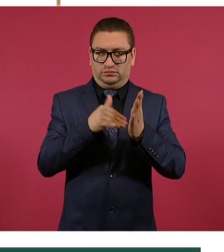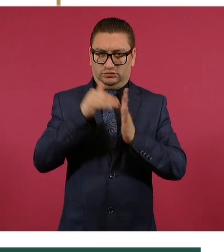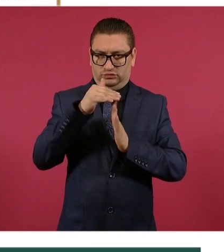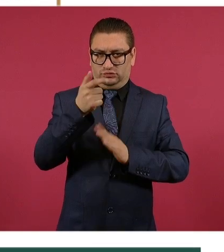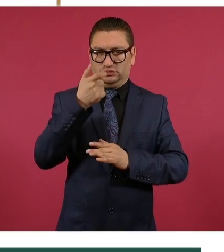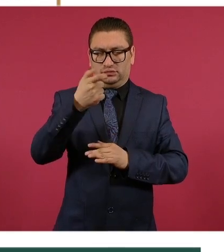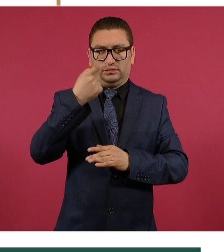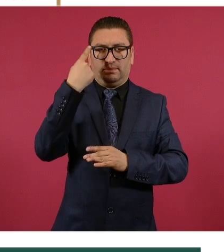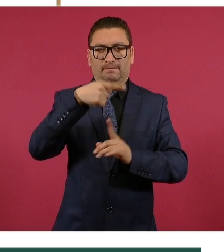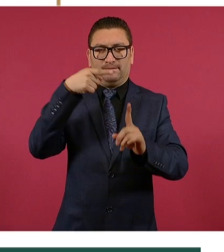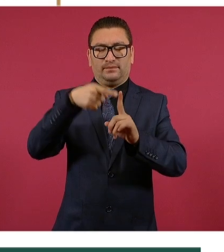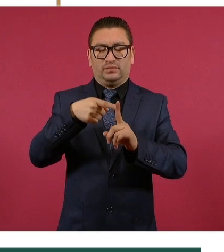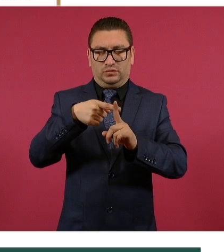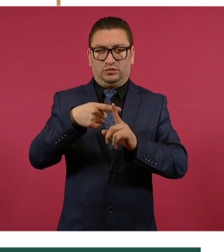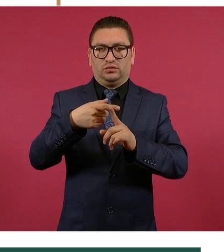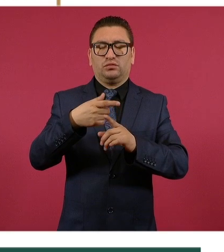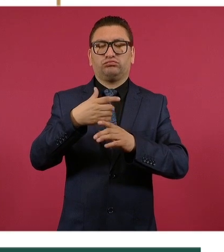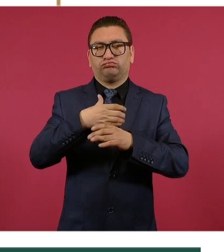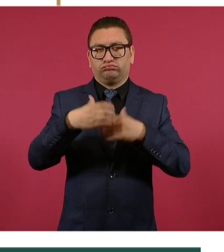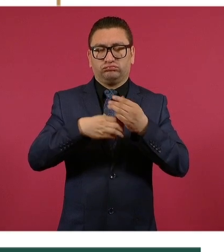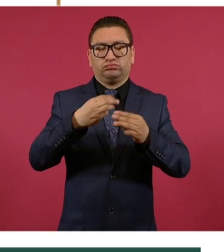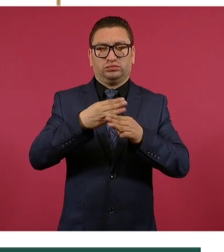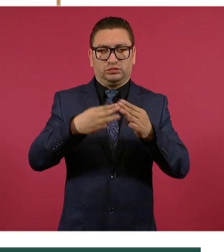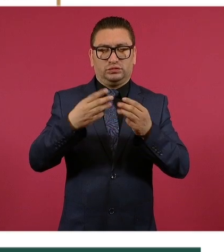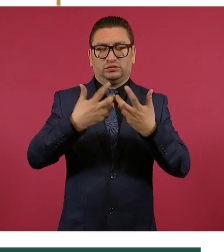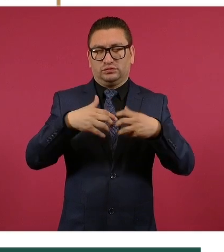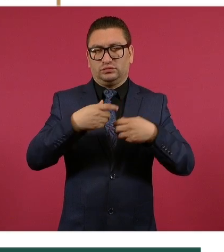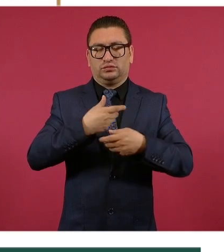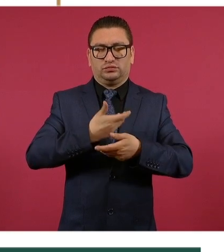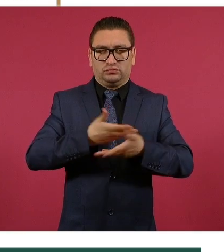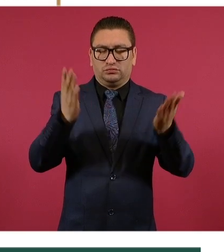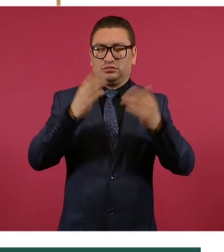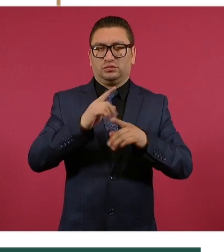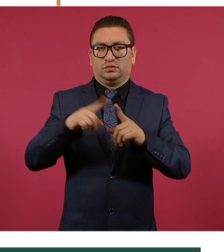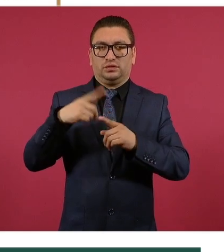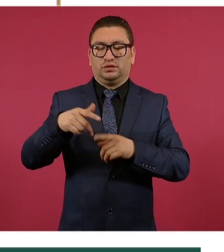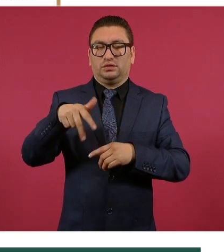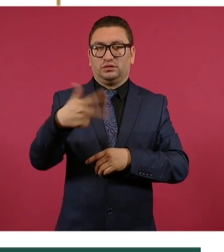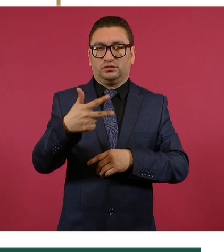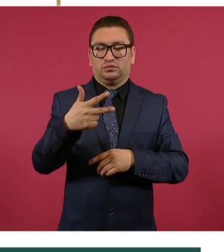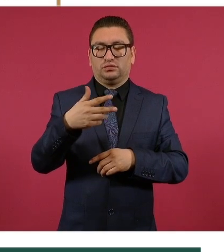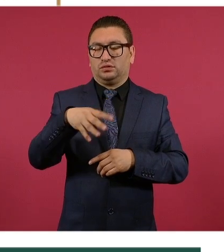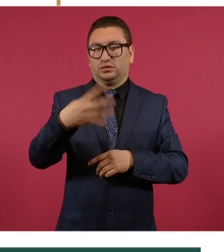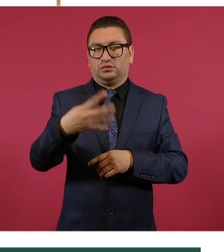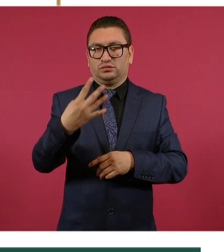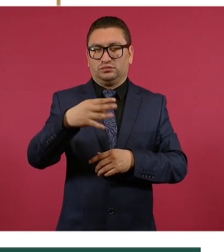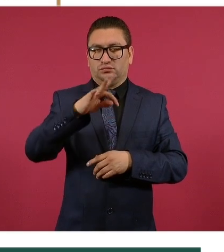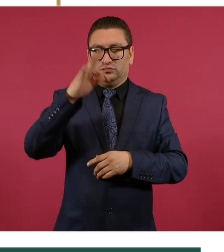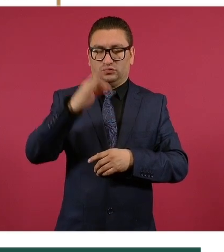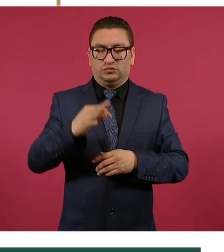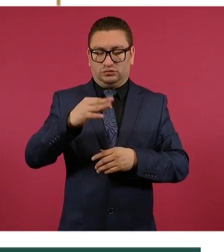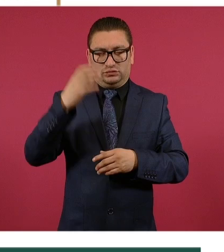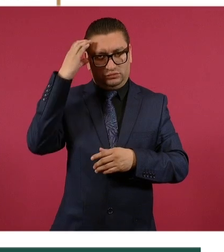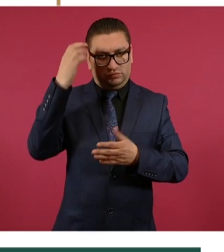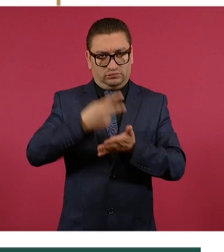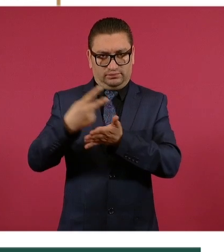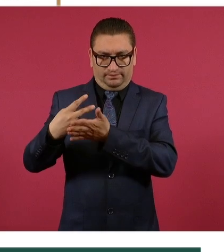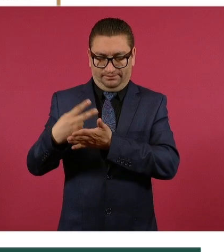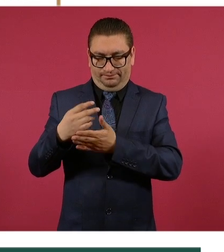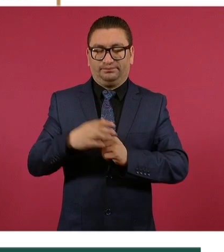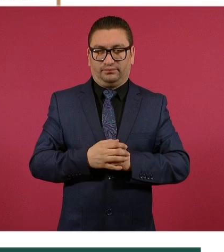pesos en equipamiento y un incremento de 14% en camas sensables. En Quintana Roo,